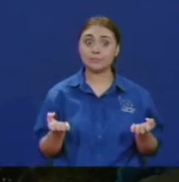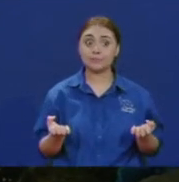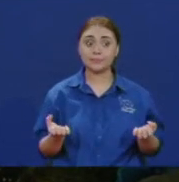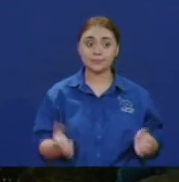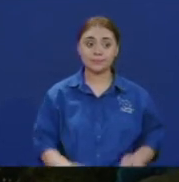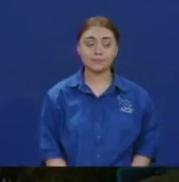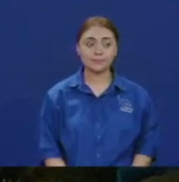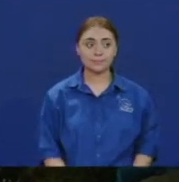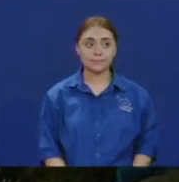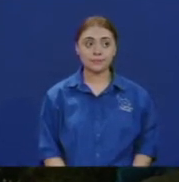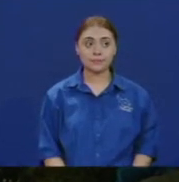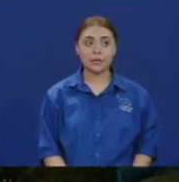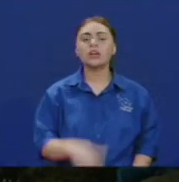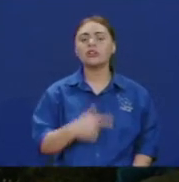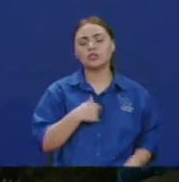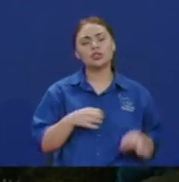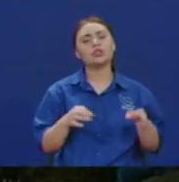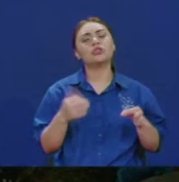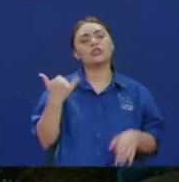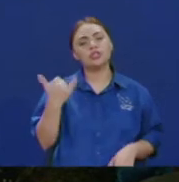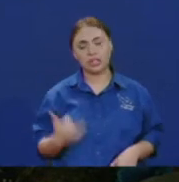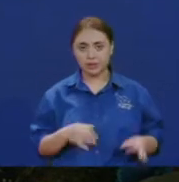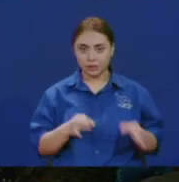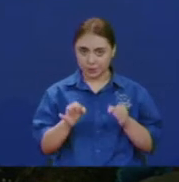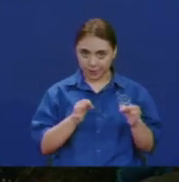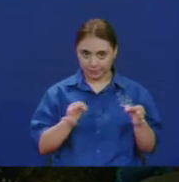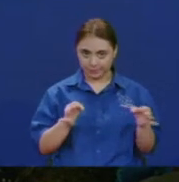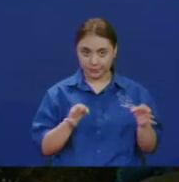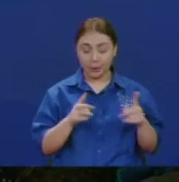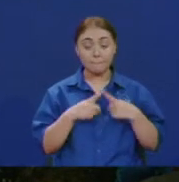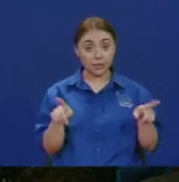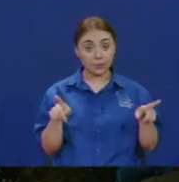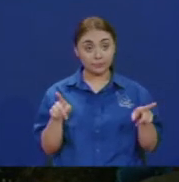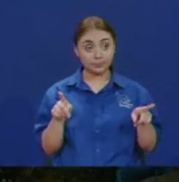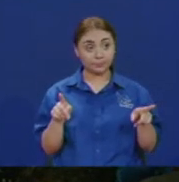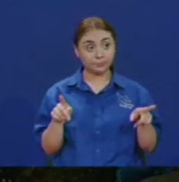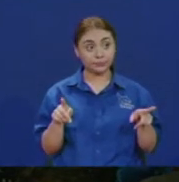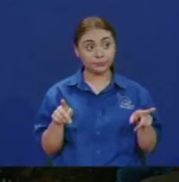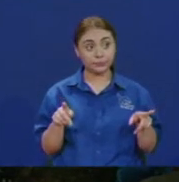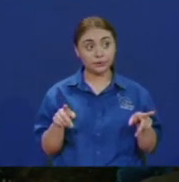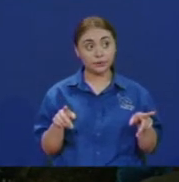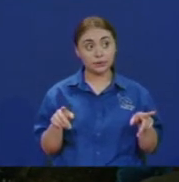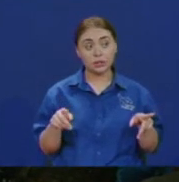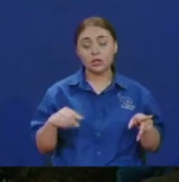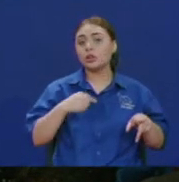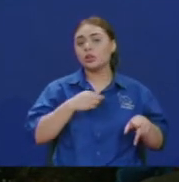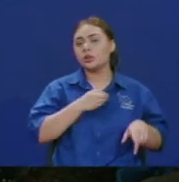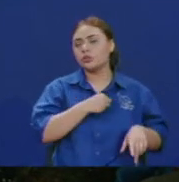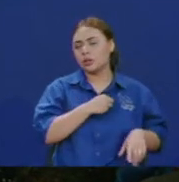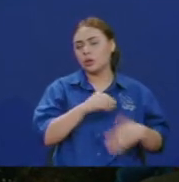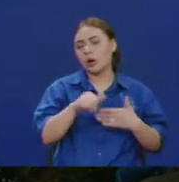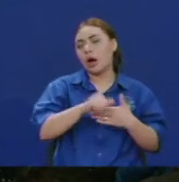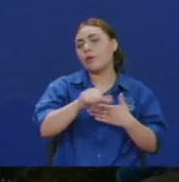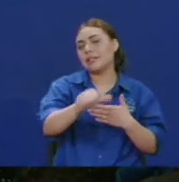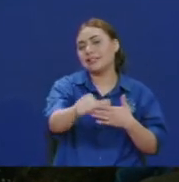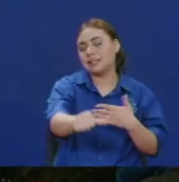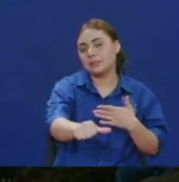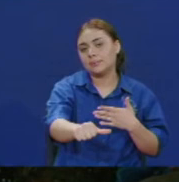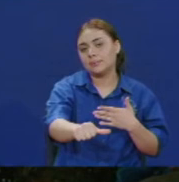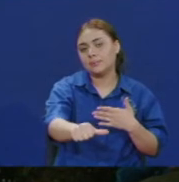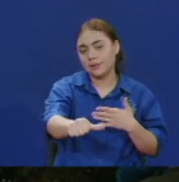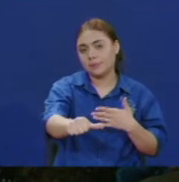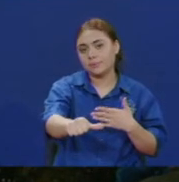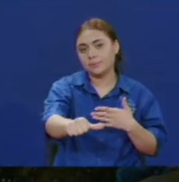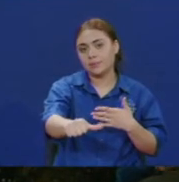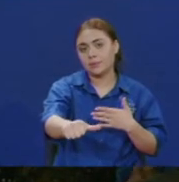grandes rasgos el día, hace 8. Entonces ahora me quedé en la última parte, que sería la levadura de